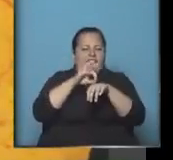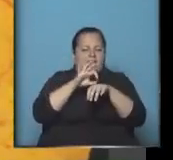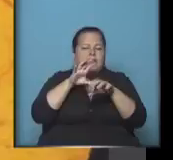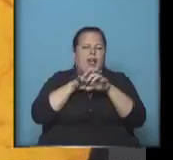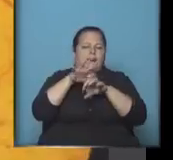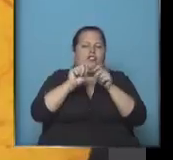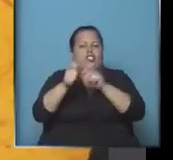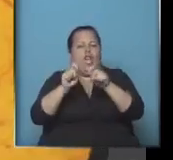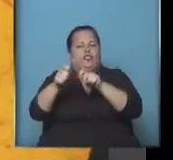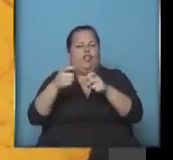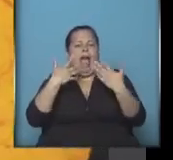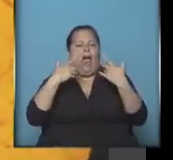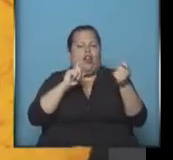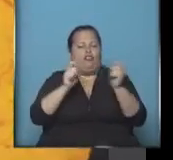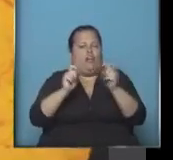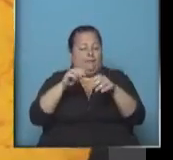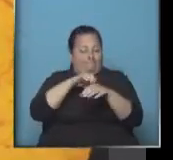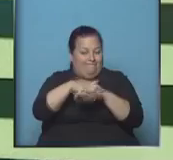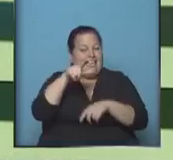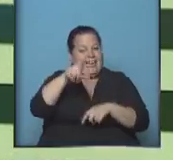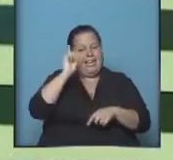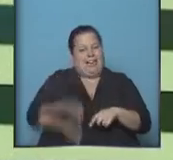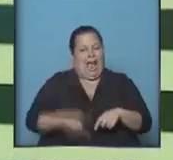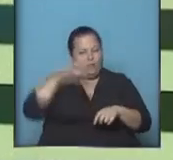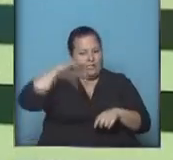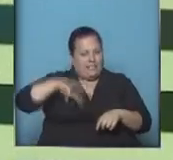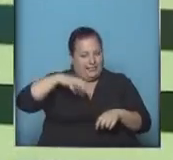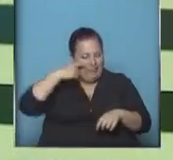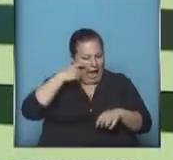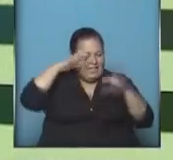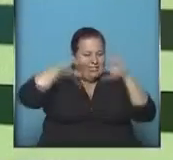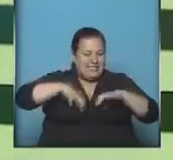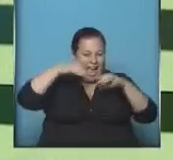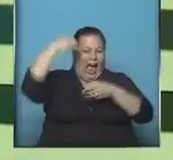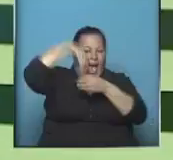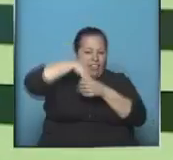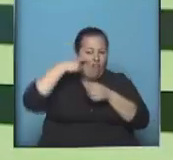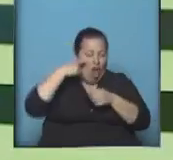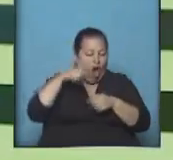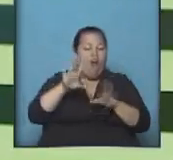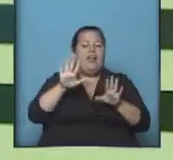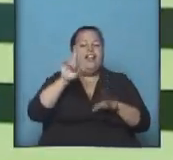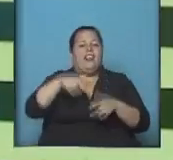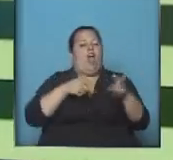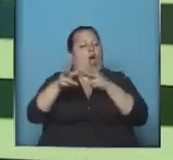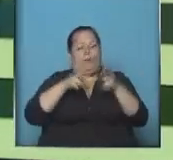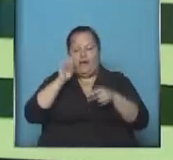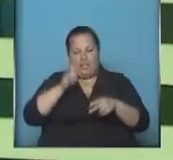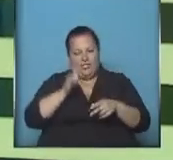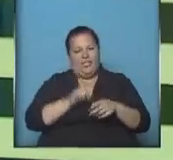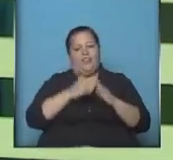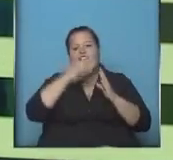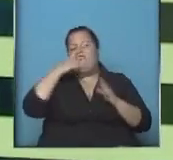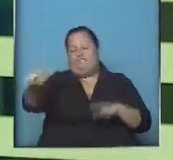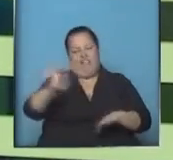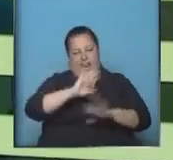trata de suplir la falta de oxígeno lario eso es la causa de la hemorragia el sangrado intraocular y lo que indica la cirugía que es el estadio